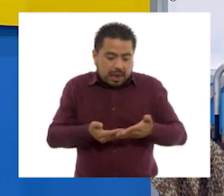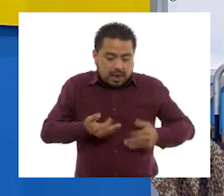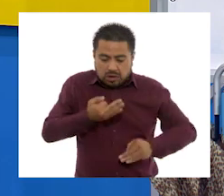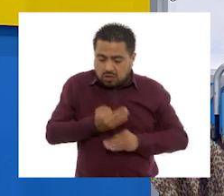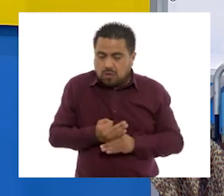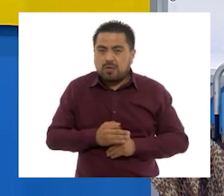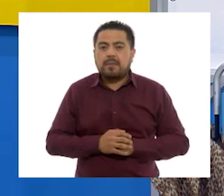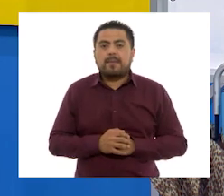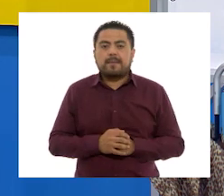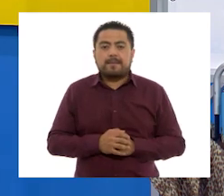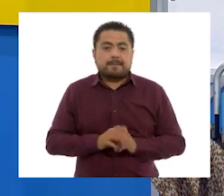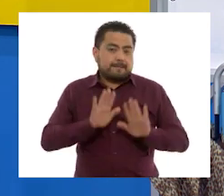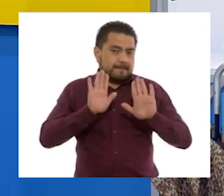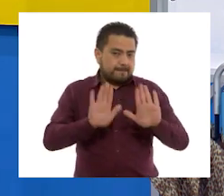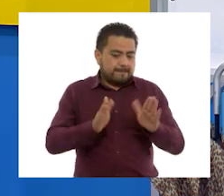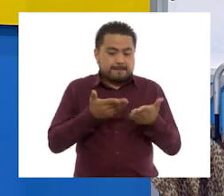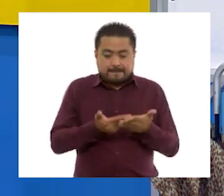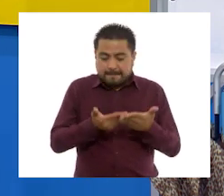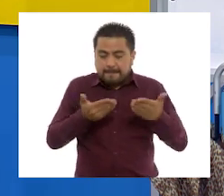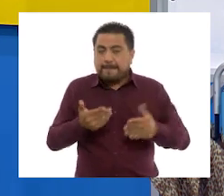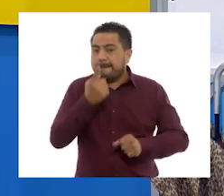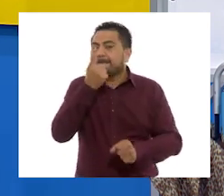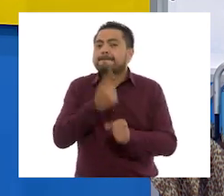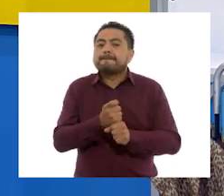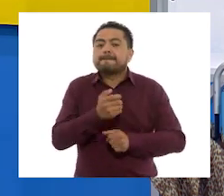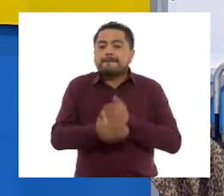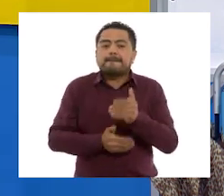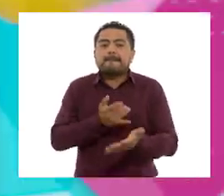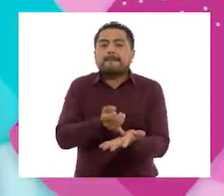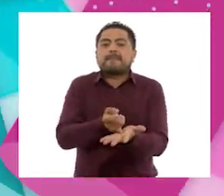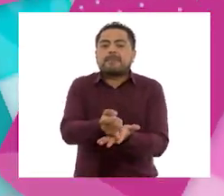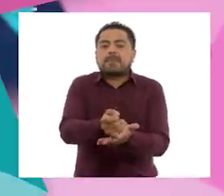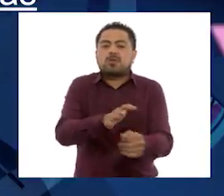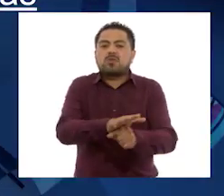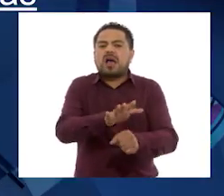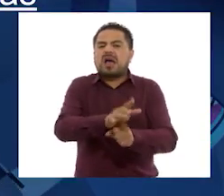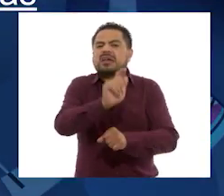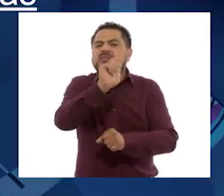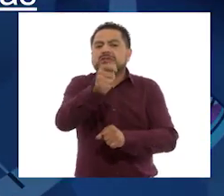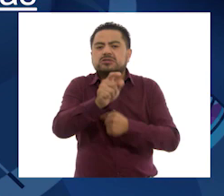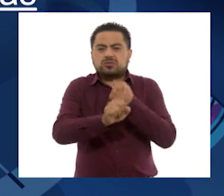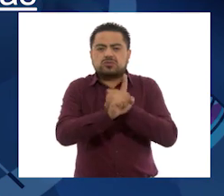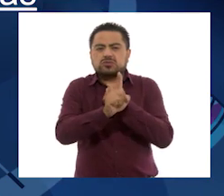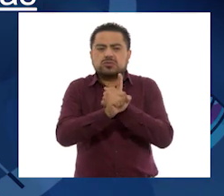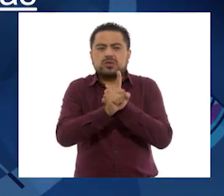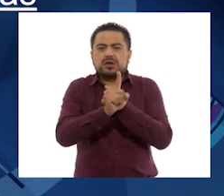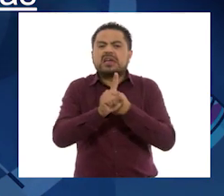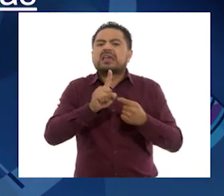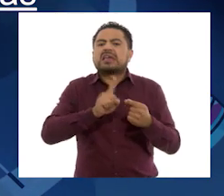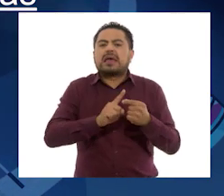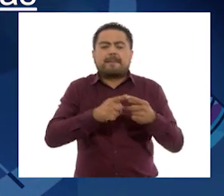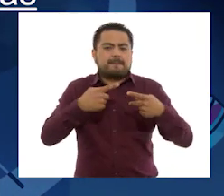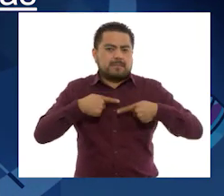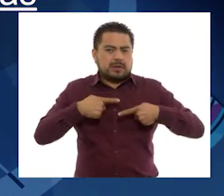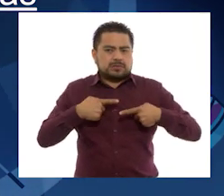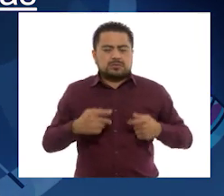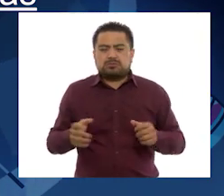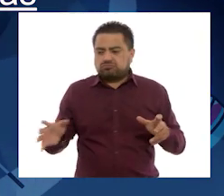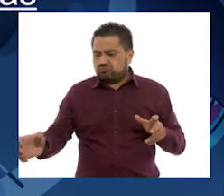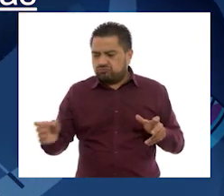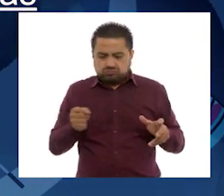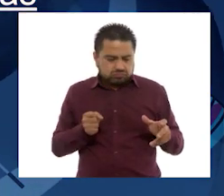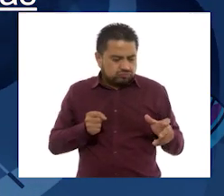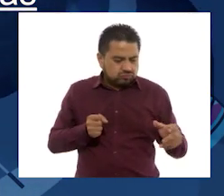momento. Entonces, el primer paso es definir el conflicto y las partes involucradas. Sí,